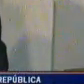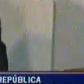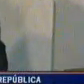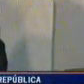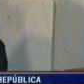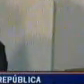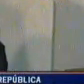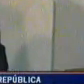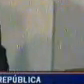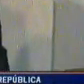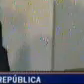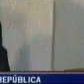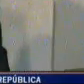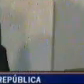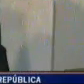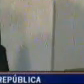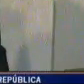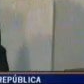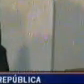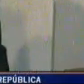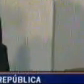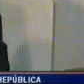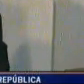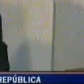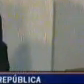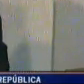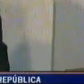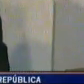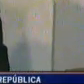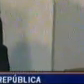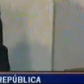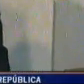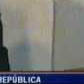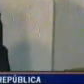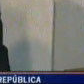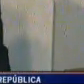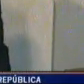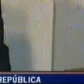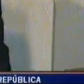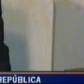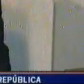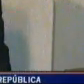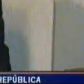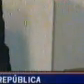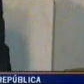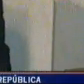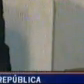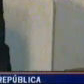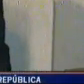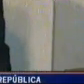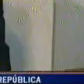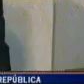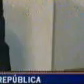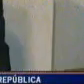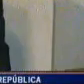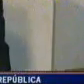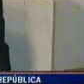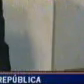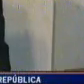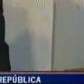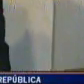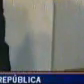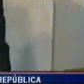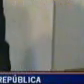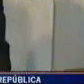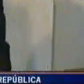vinieron a hacer las carreteras y sí se vinieron a comprar a Brookfield? Pues porque no es lo mismo. No es lo mismo, ese juego de falsa rentabilidad